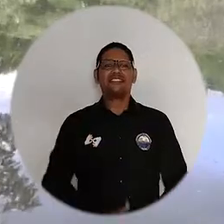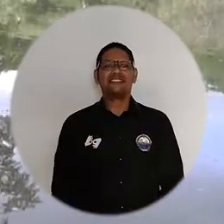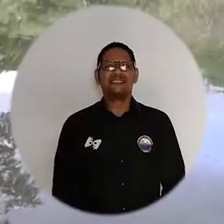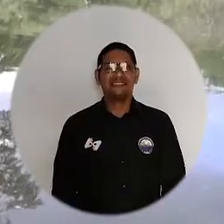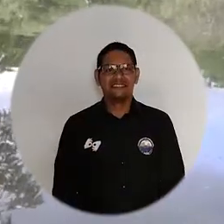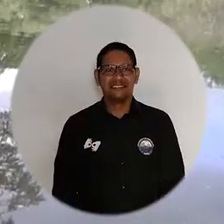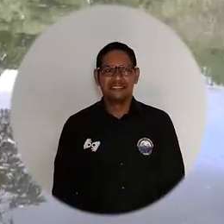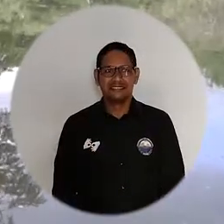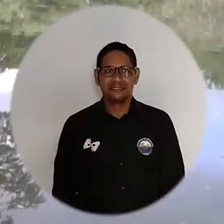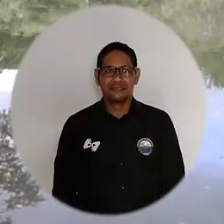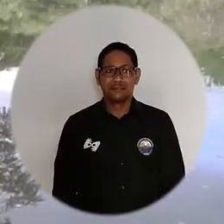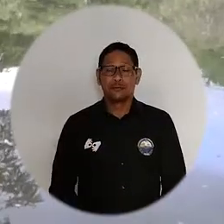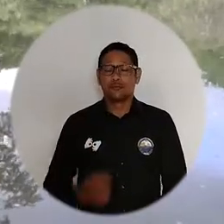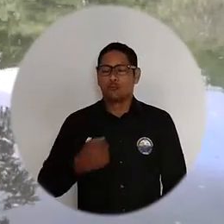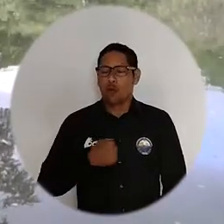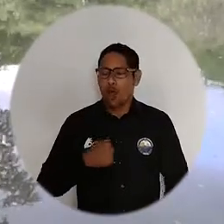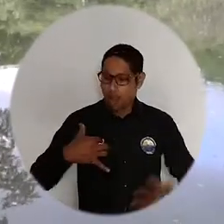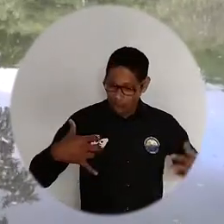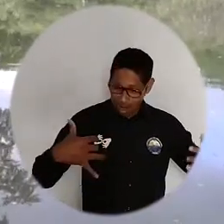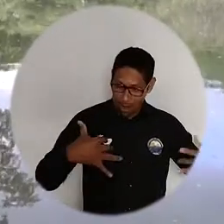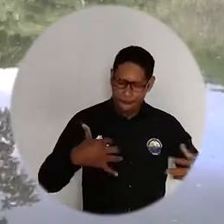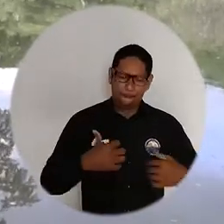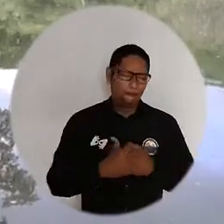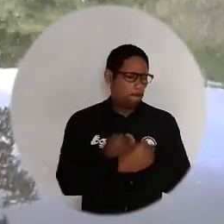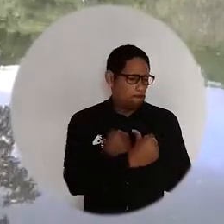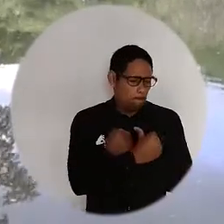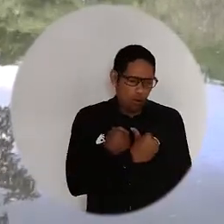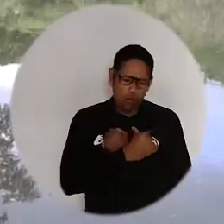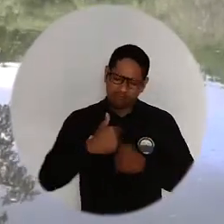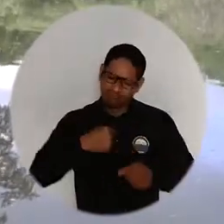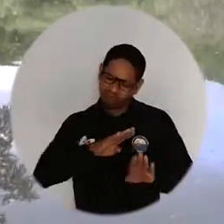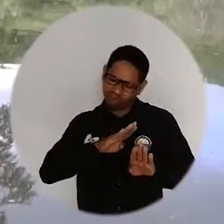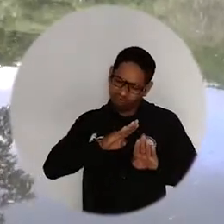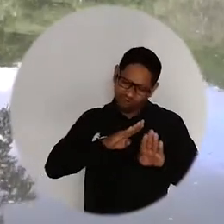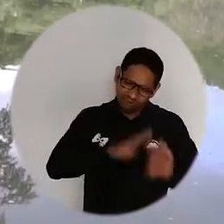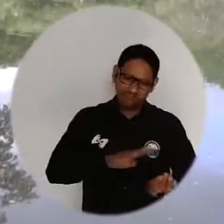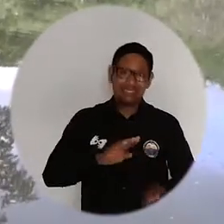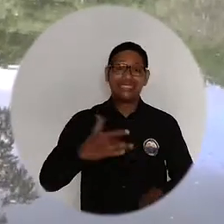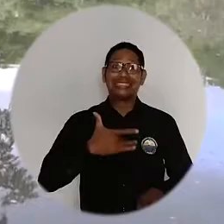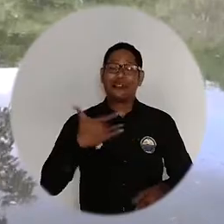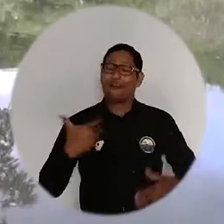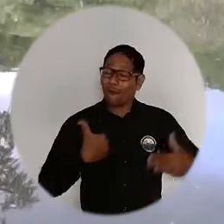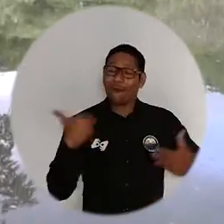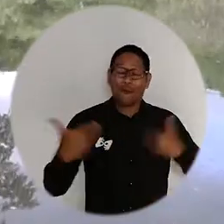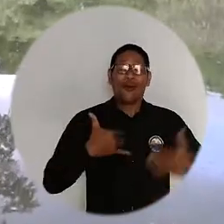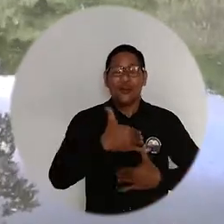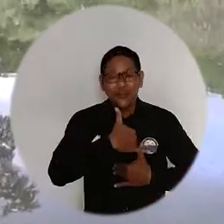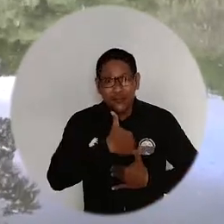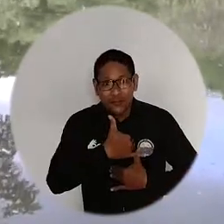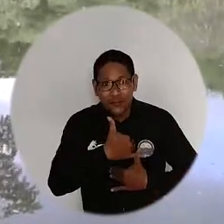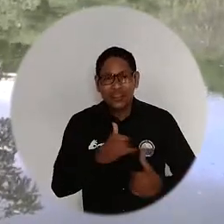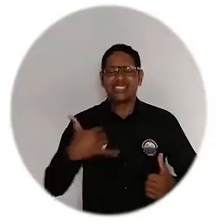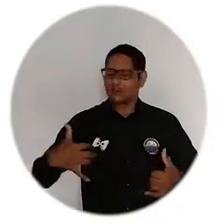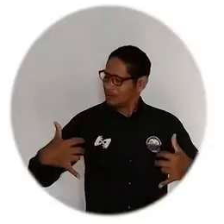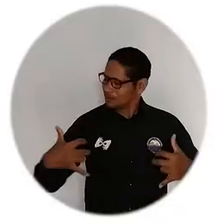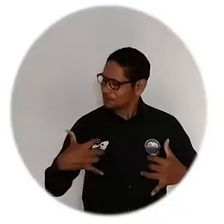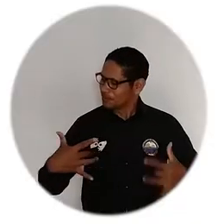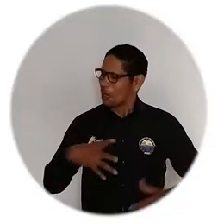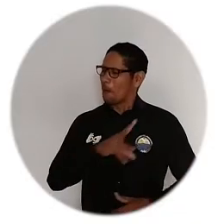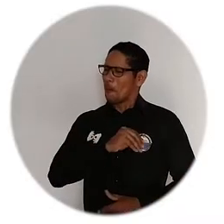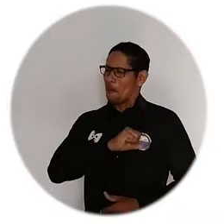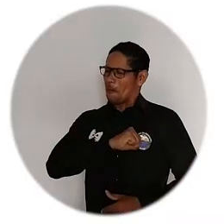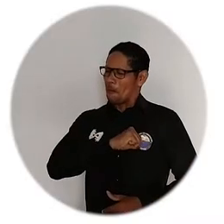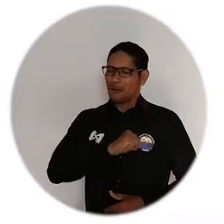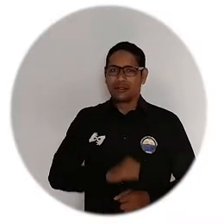Bueno, para mí el acordeón es mi vida, el vallenato me encanta y pues siento una alegría muy grande en mi corazón cada vez que lo interpreto. Le dedico